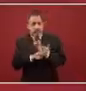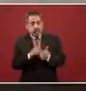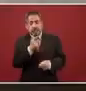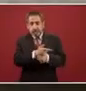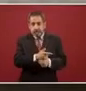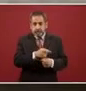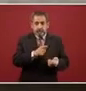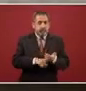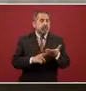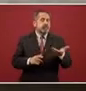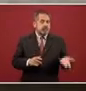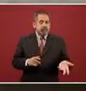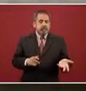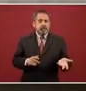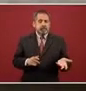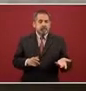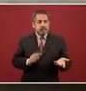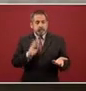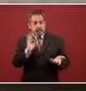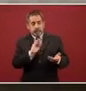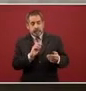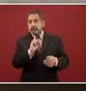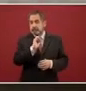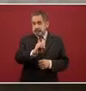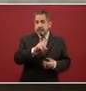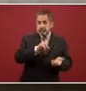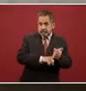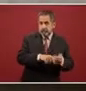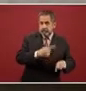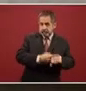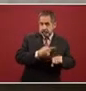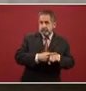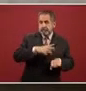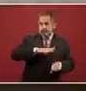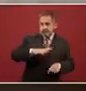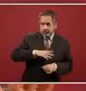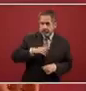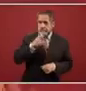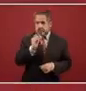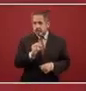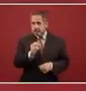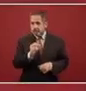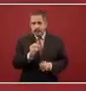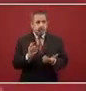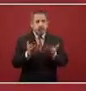detectar correctamente un caso que es positivo o de detectar como